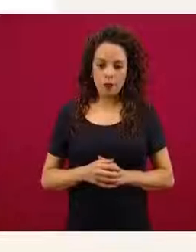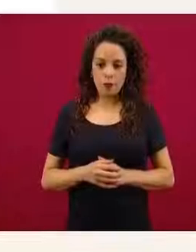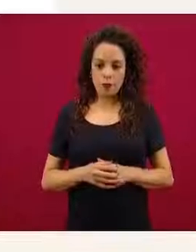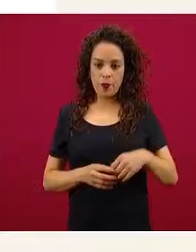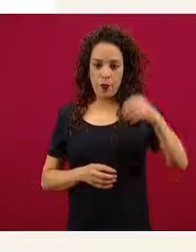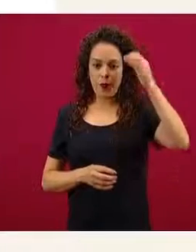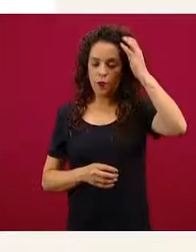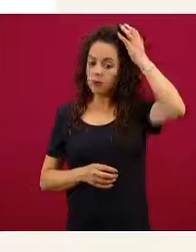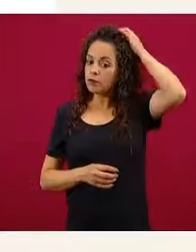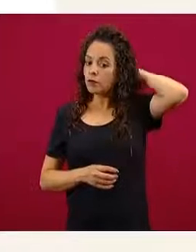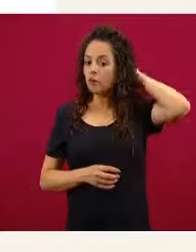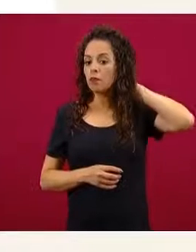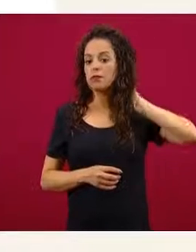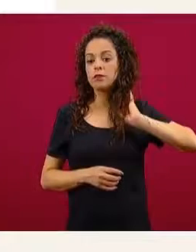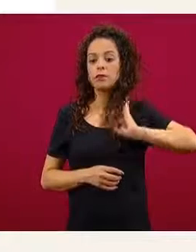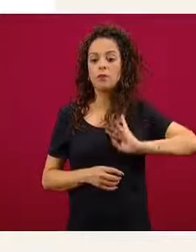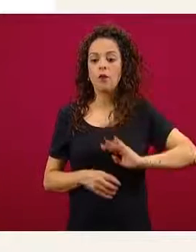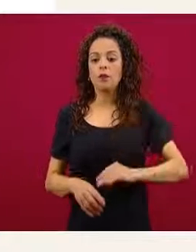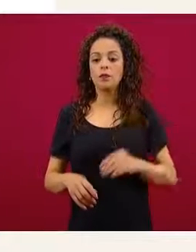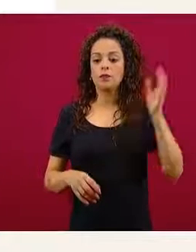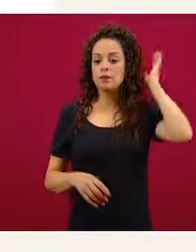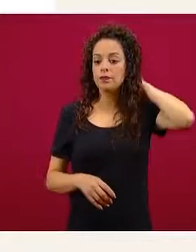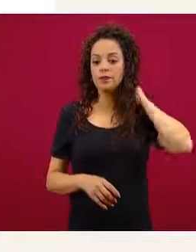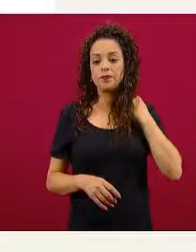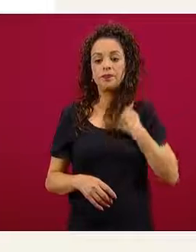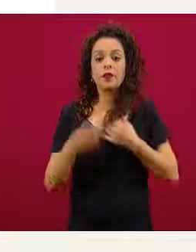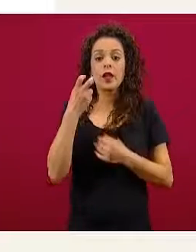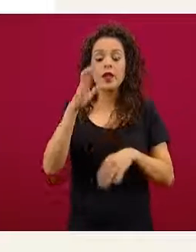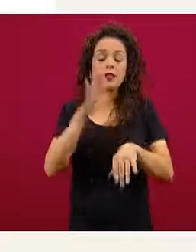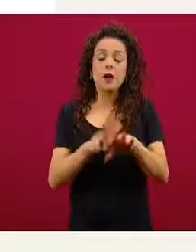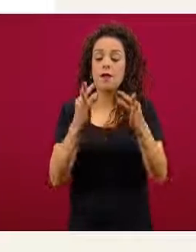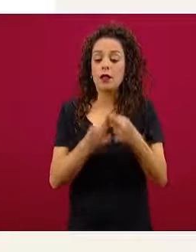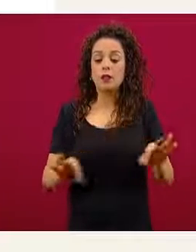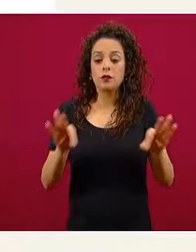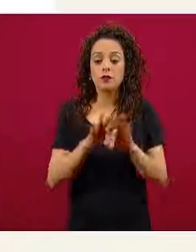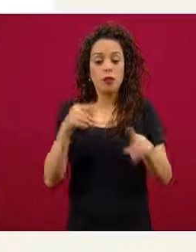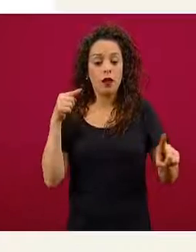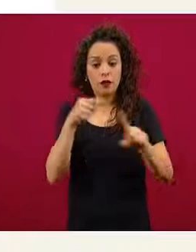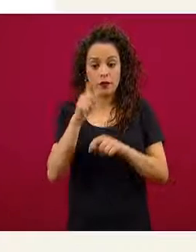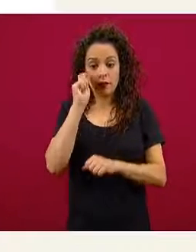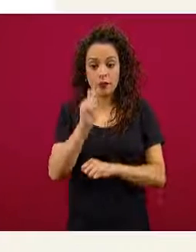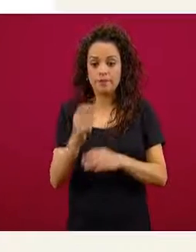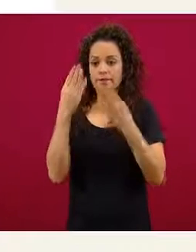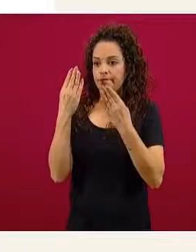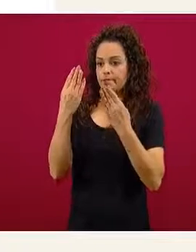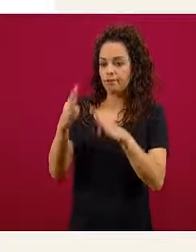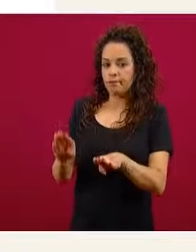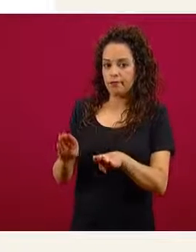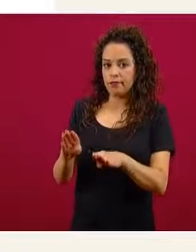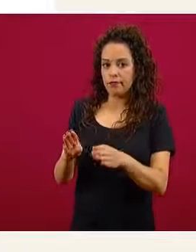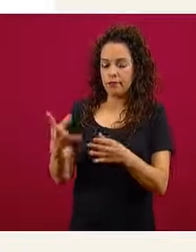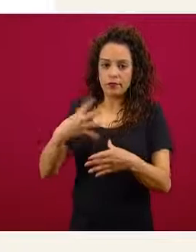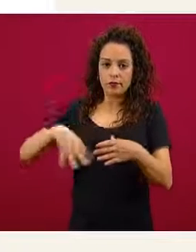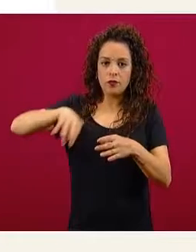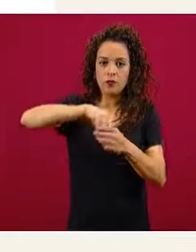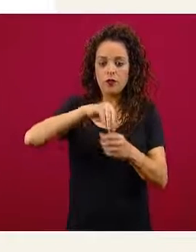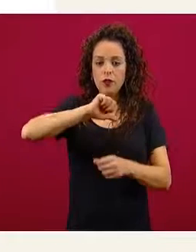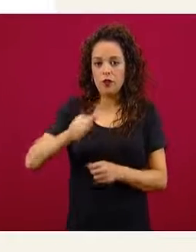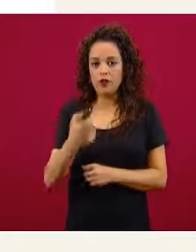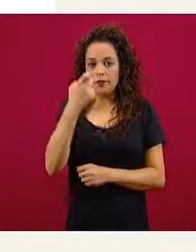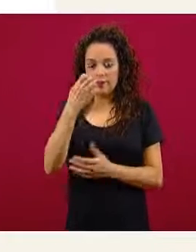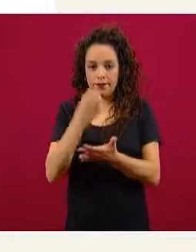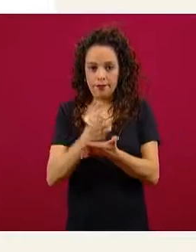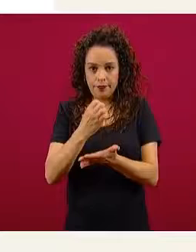Bueno, este es muy importante, tiene que ver con la inclusión financiera y la banca de desarrollo. Aquí son número de